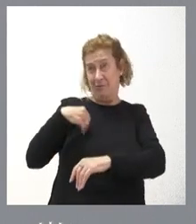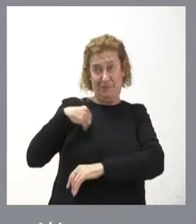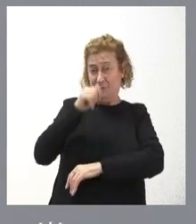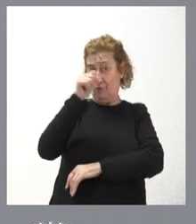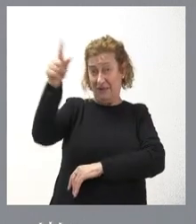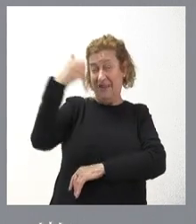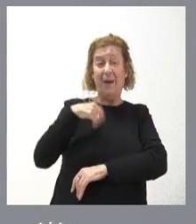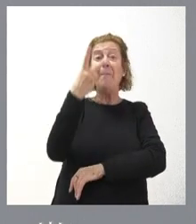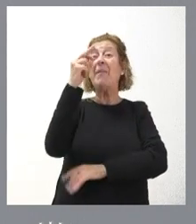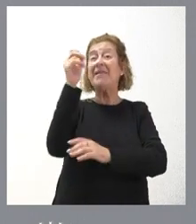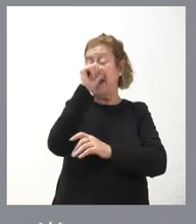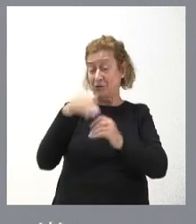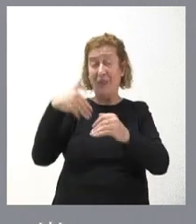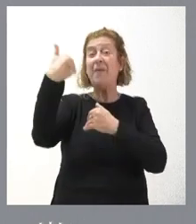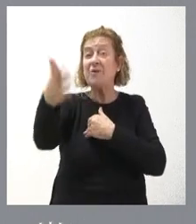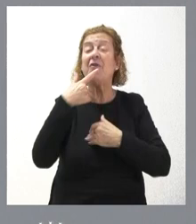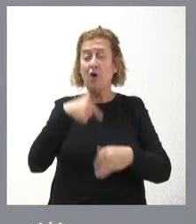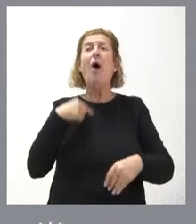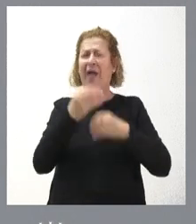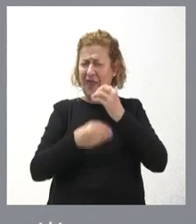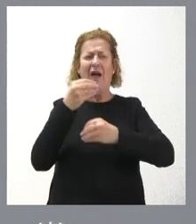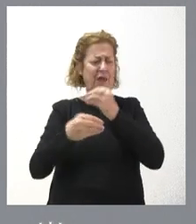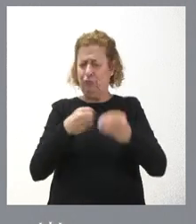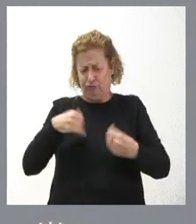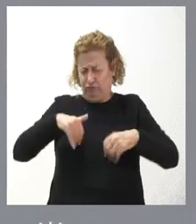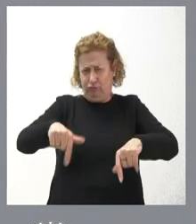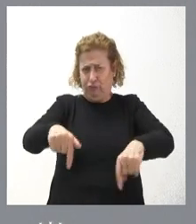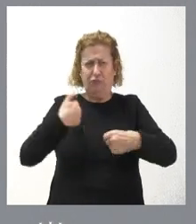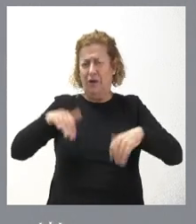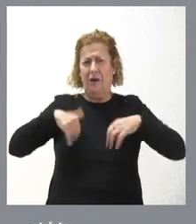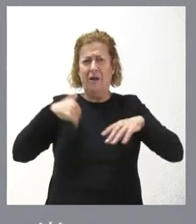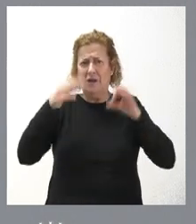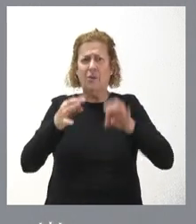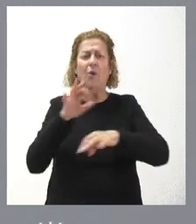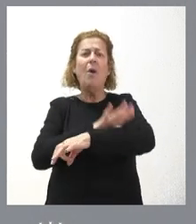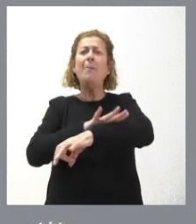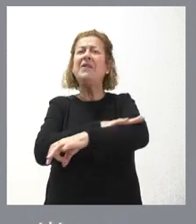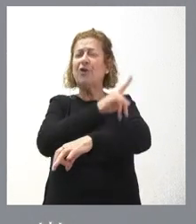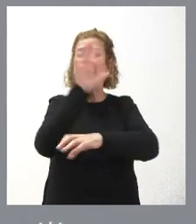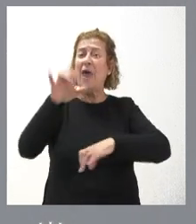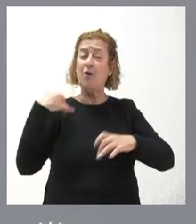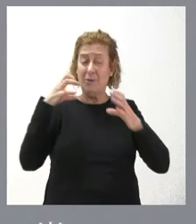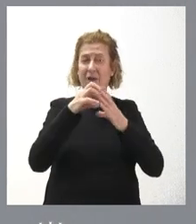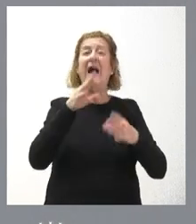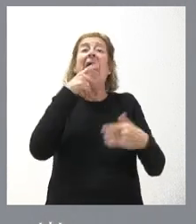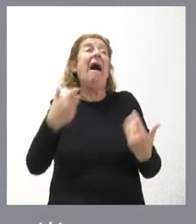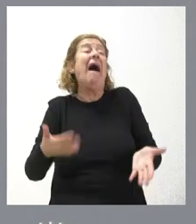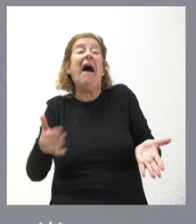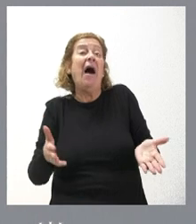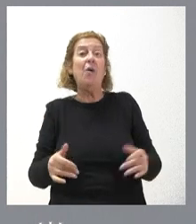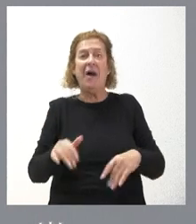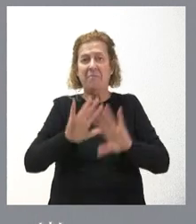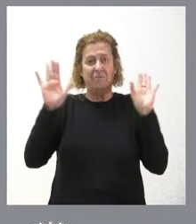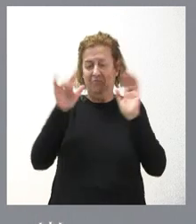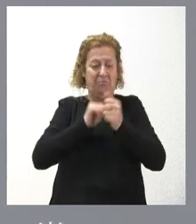años después y que nos dijo que lo iba a hacer con carácter inmediato en el consejo de ministros de León resulta que Ahora parece ser que ya ni siquiera es